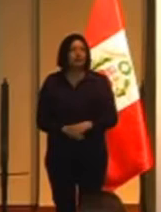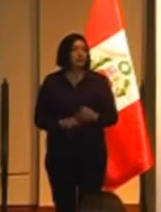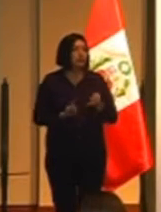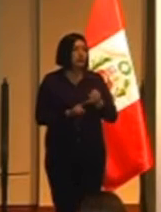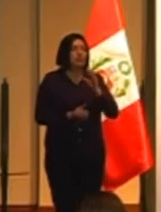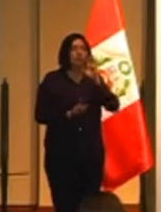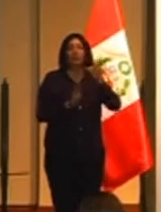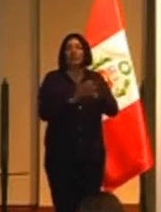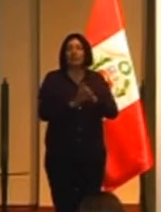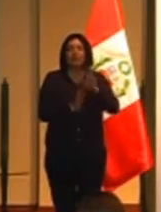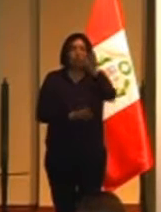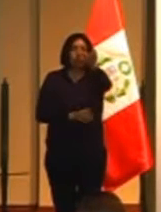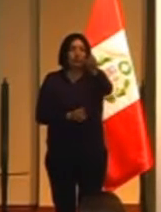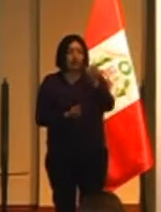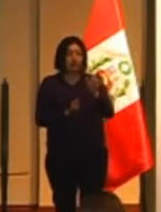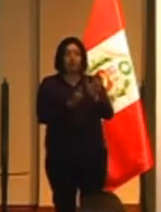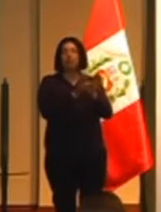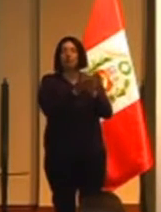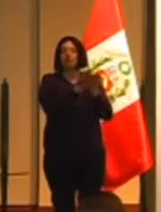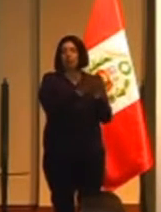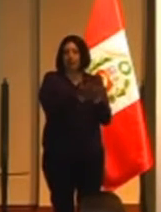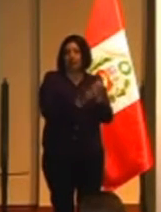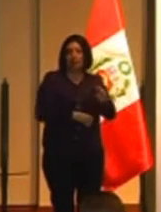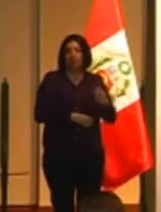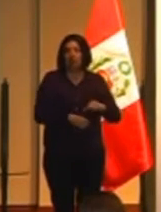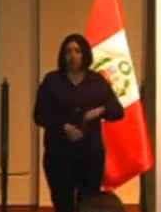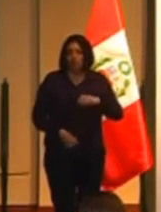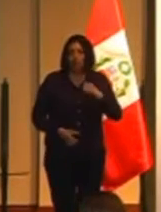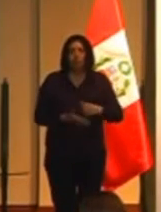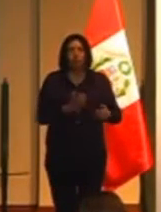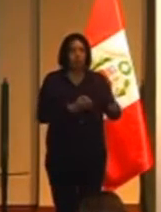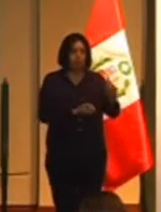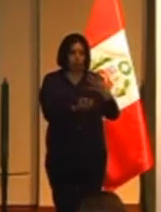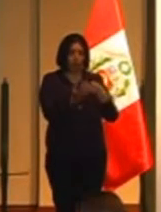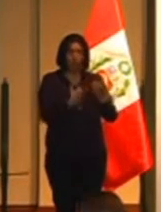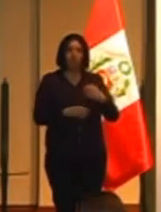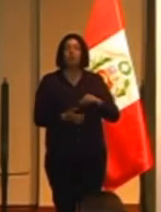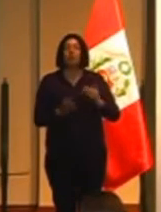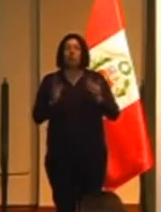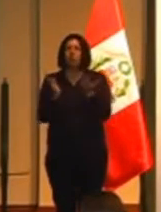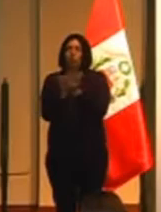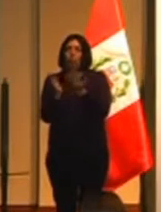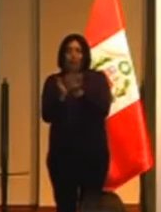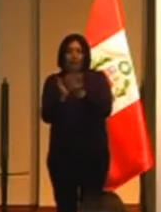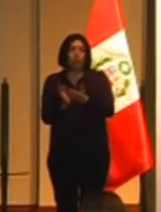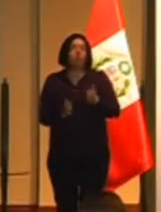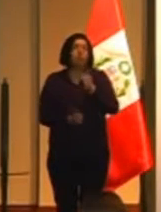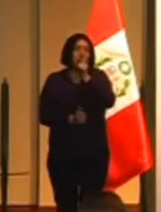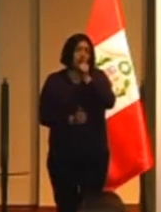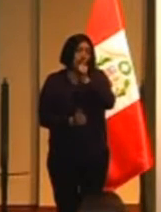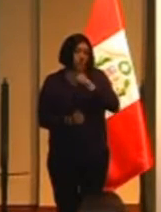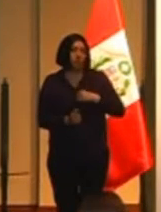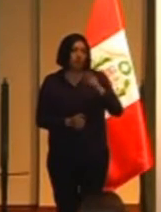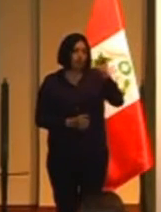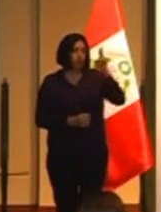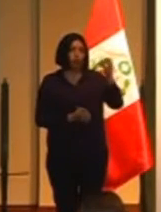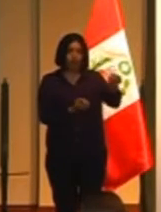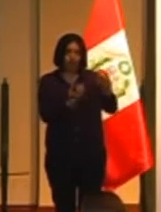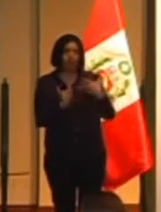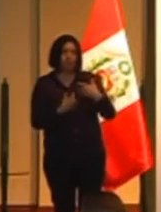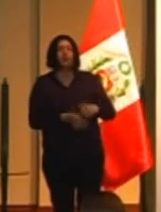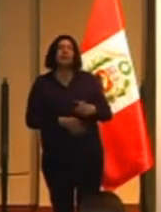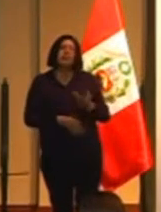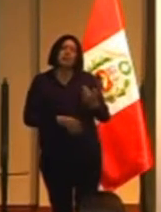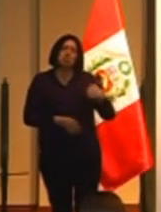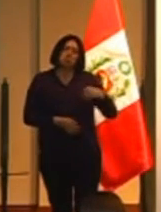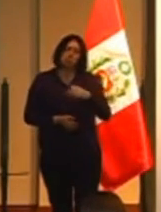nuestras bibliotecas son motivo de orgullo. Me contaba en un colegio particular el otro día una profesora que, dado que